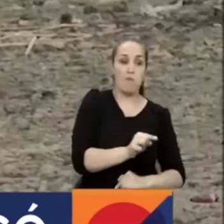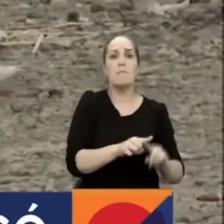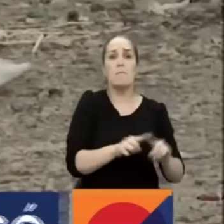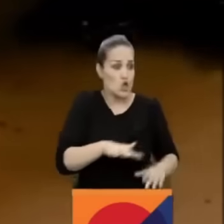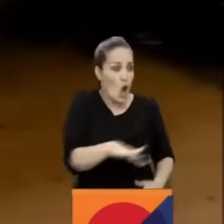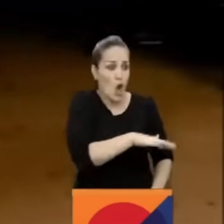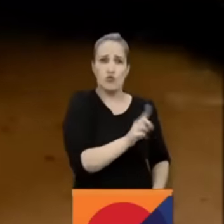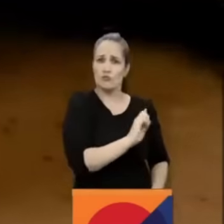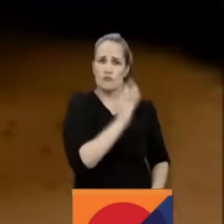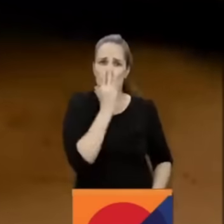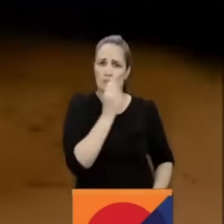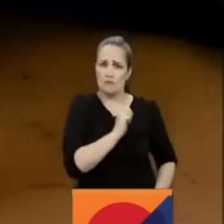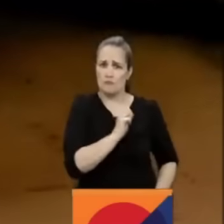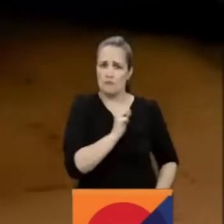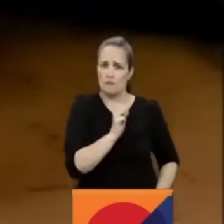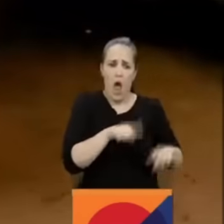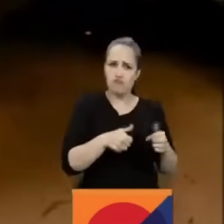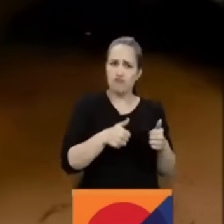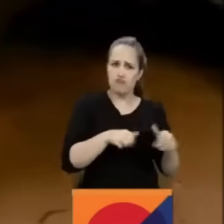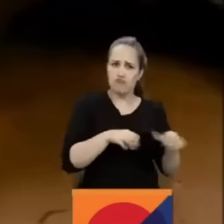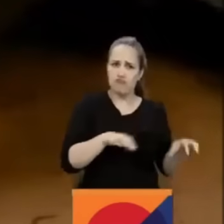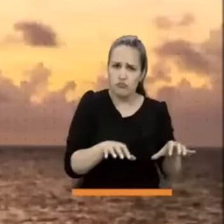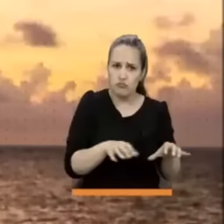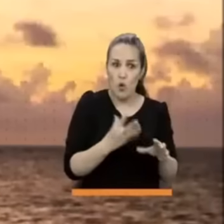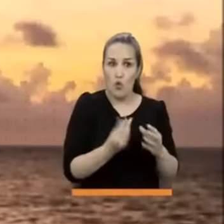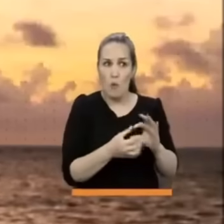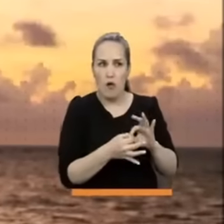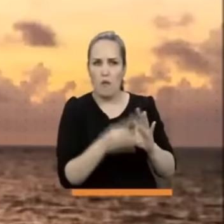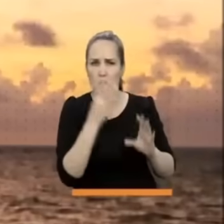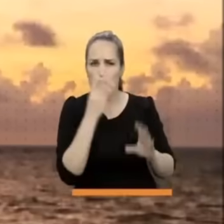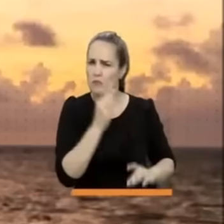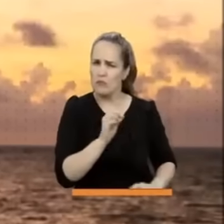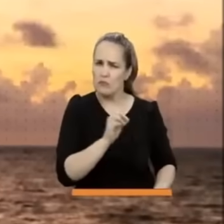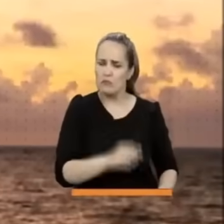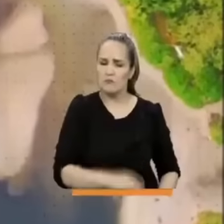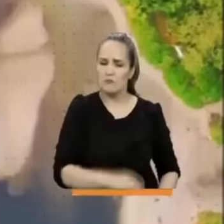la minería hacen parte de estas bandas.